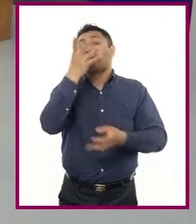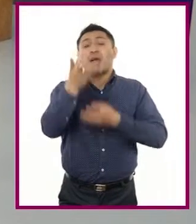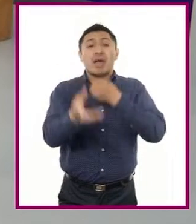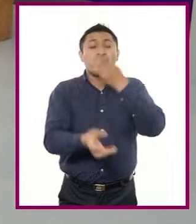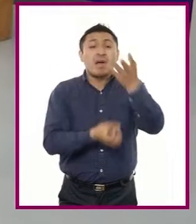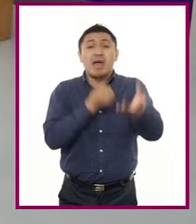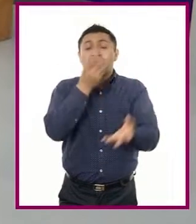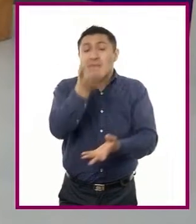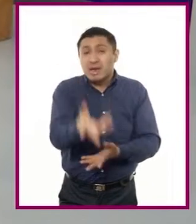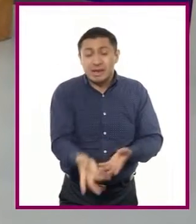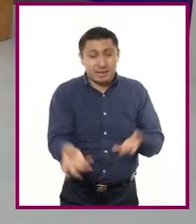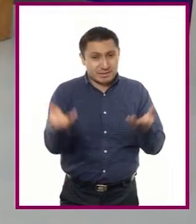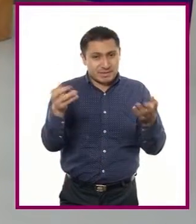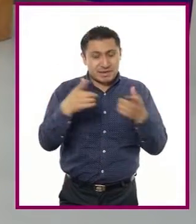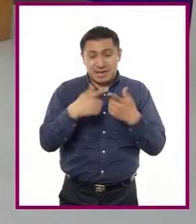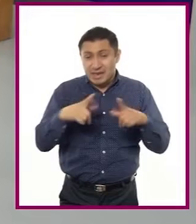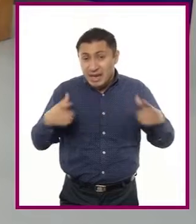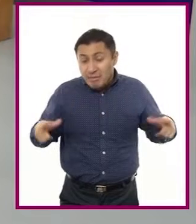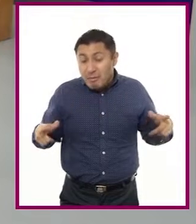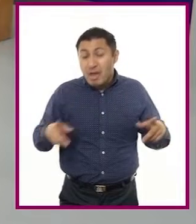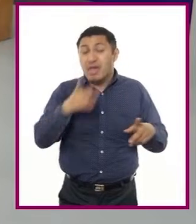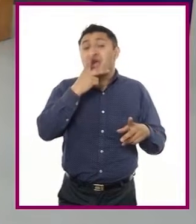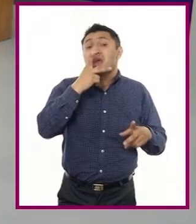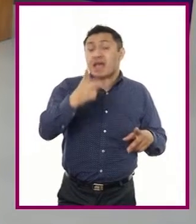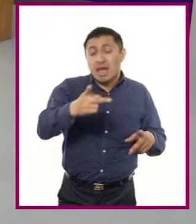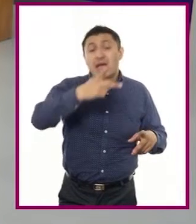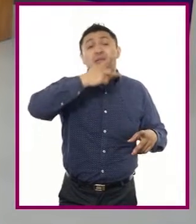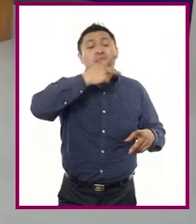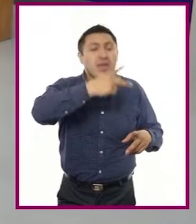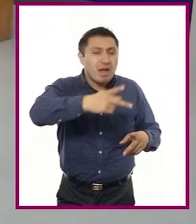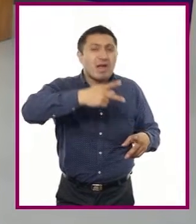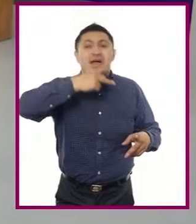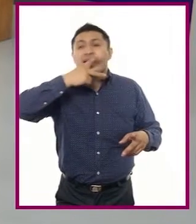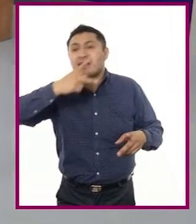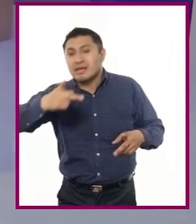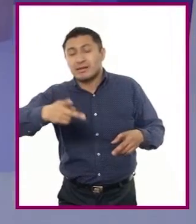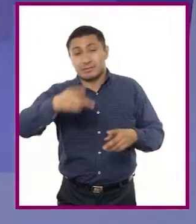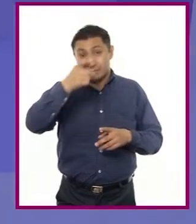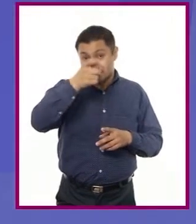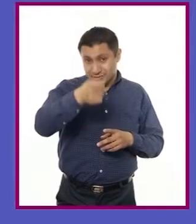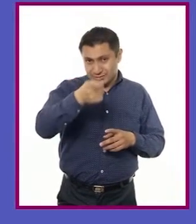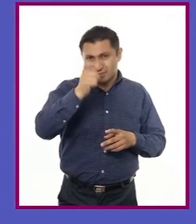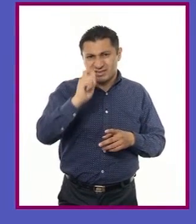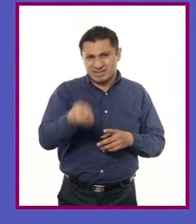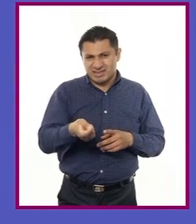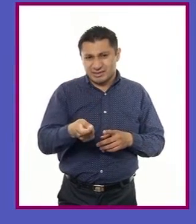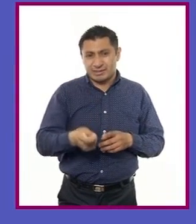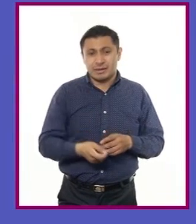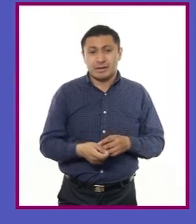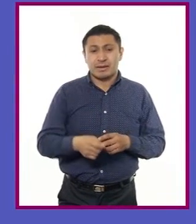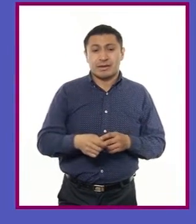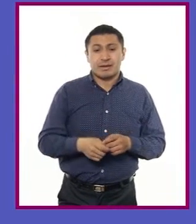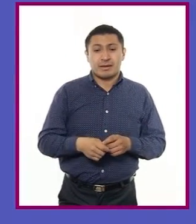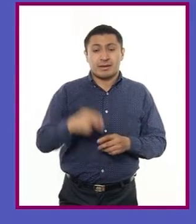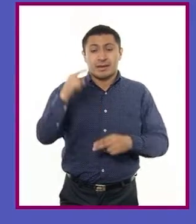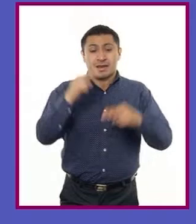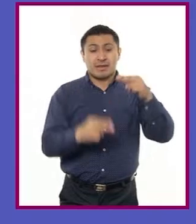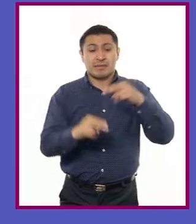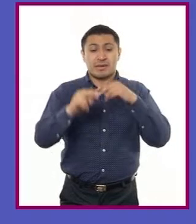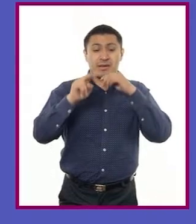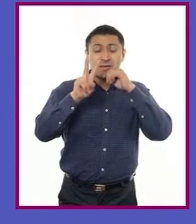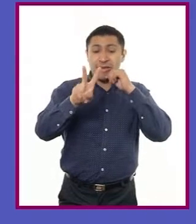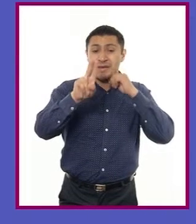construcciones gramaticales y palabras. Estos son: el nivel vulgar, usado